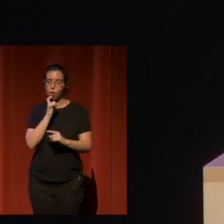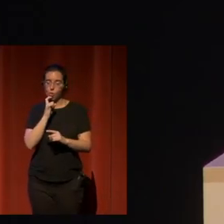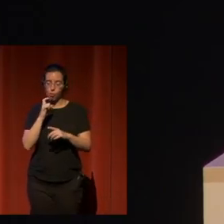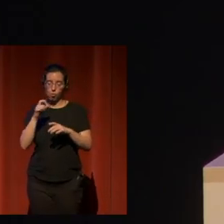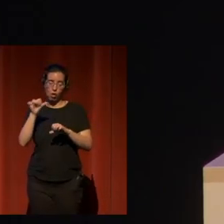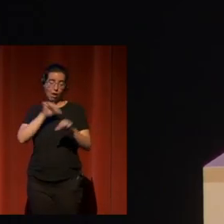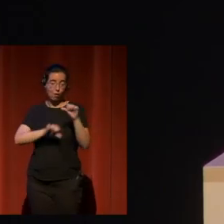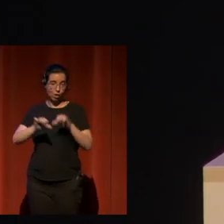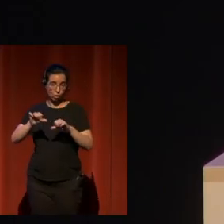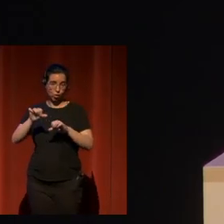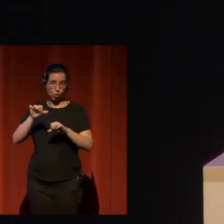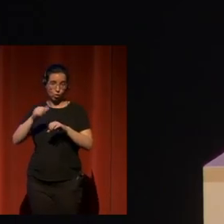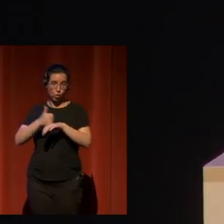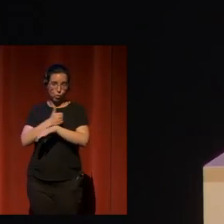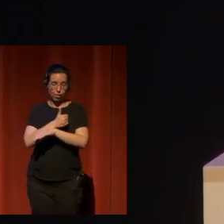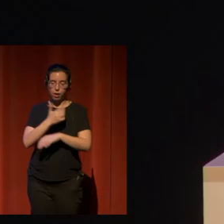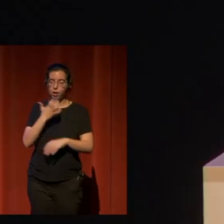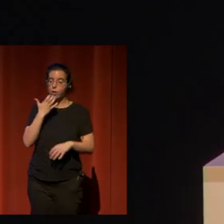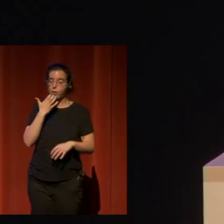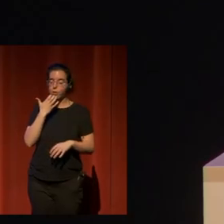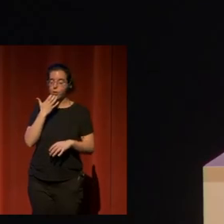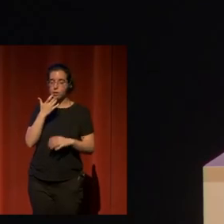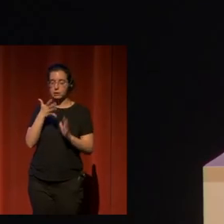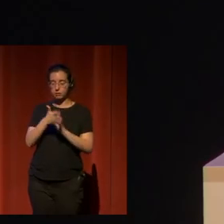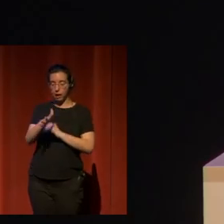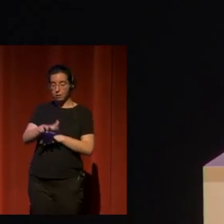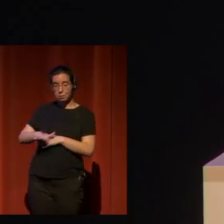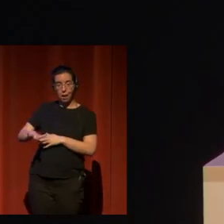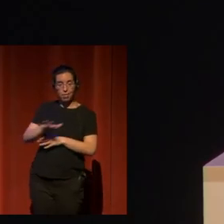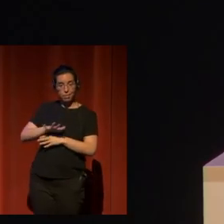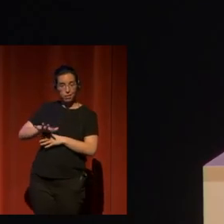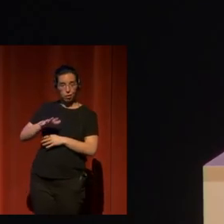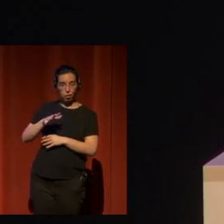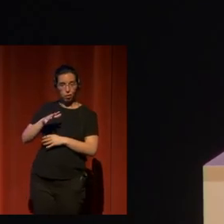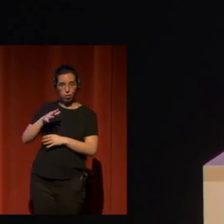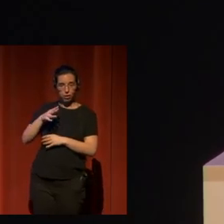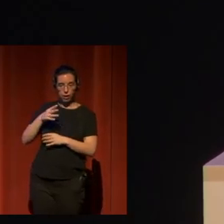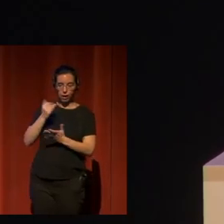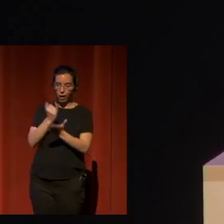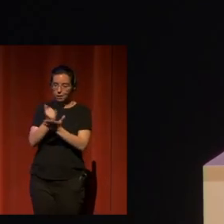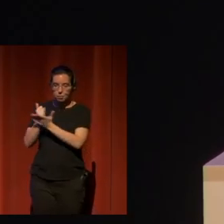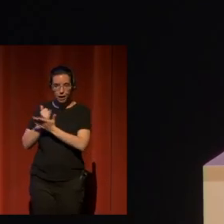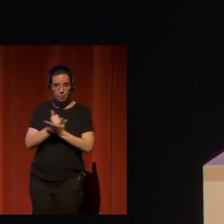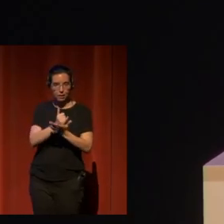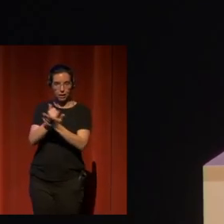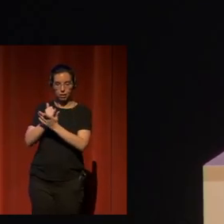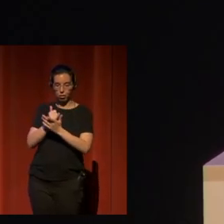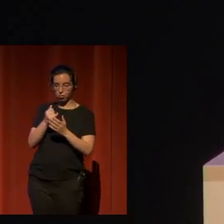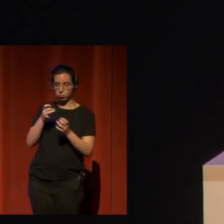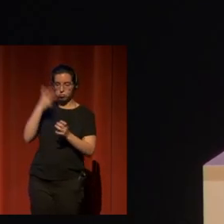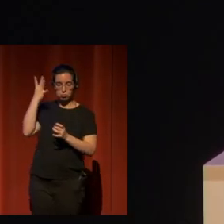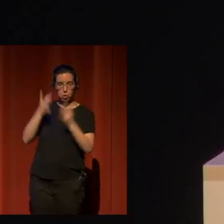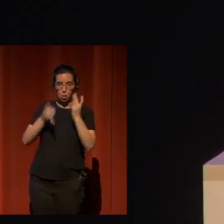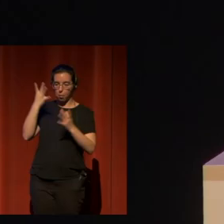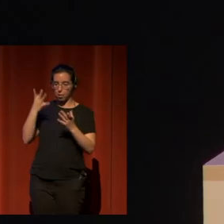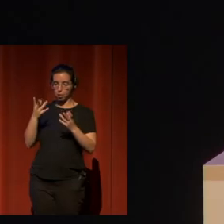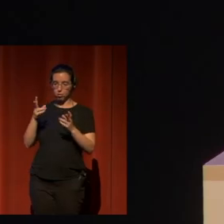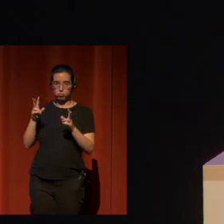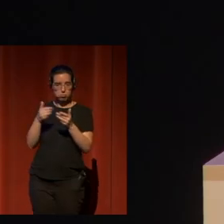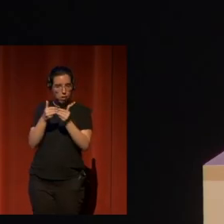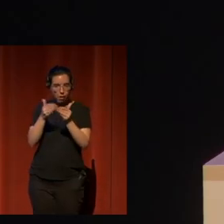ciudadanos, que no son otra cosa que espacios de experimentación que fomentan la co-creación y la innovación abierta entre diferentes